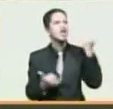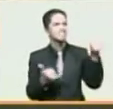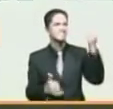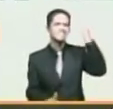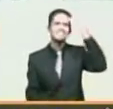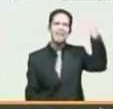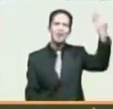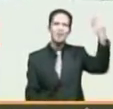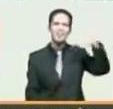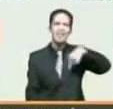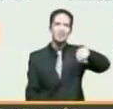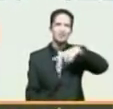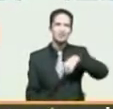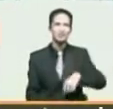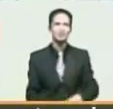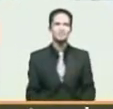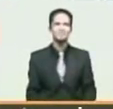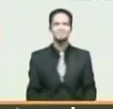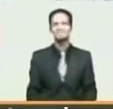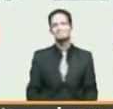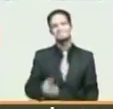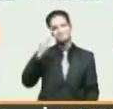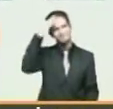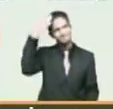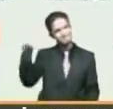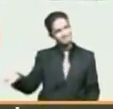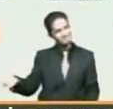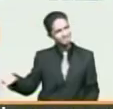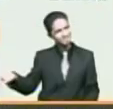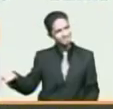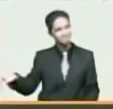¿verdad? Nos está saludando.